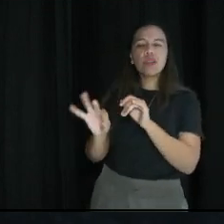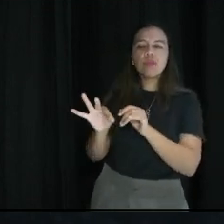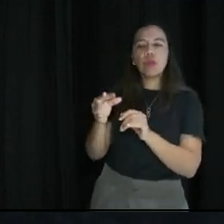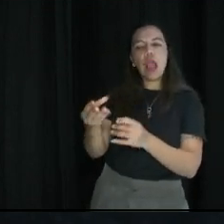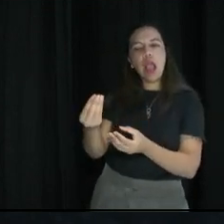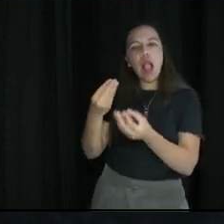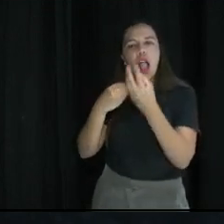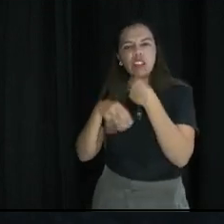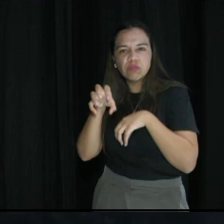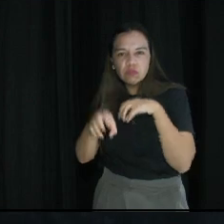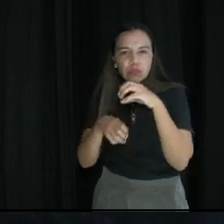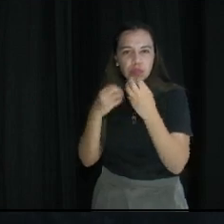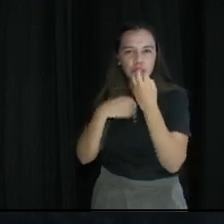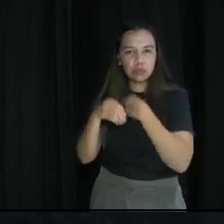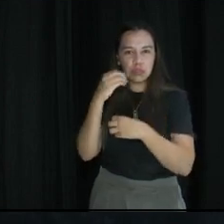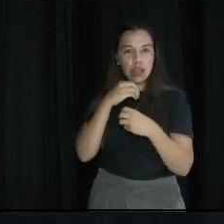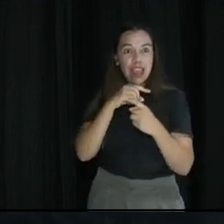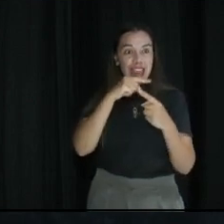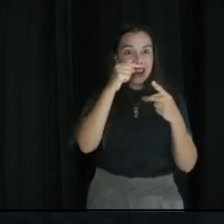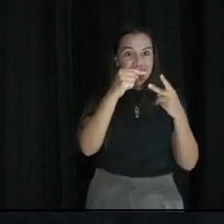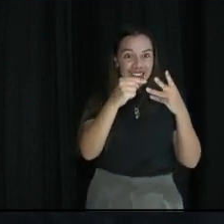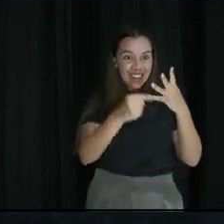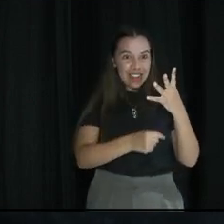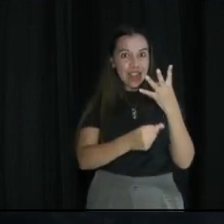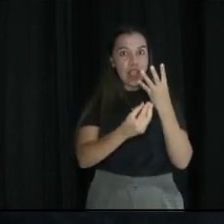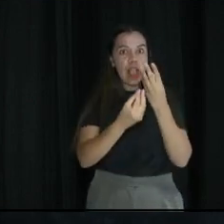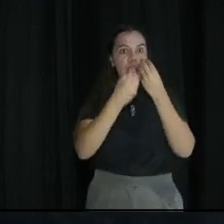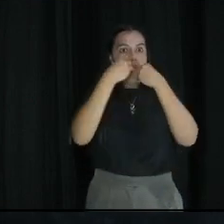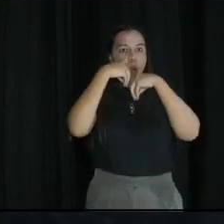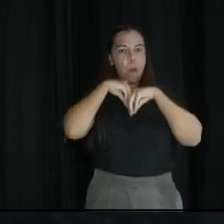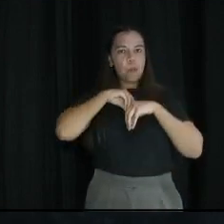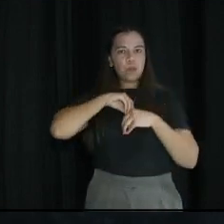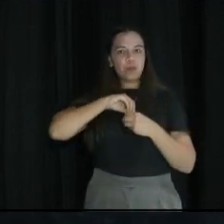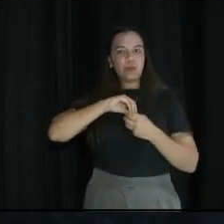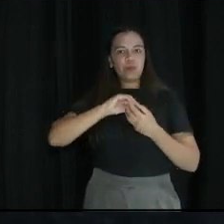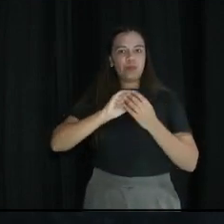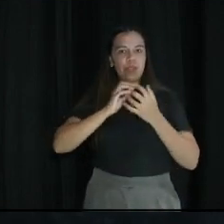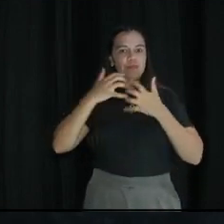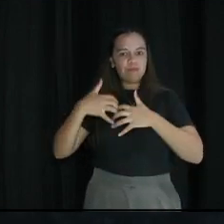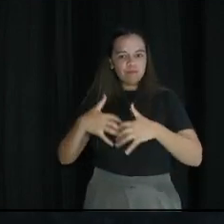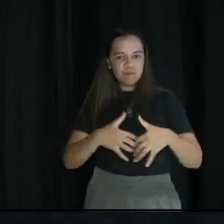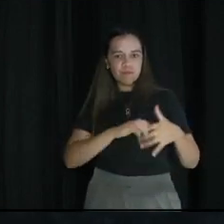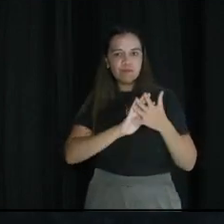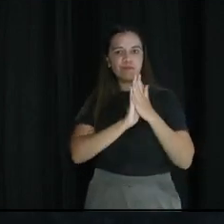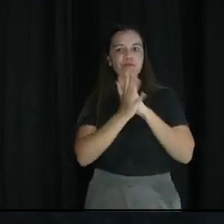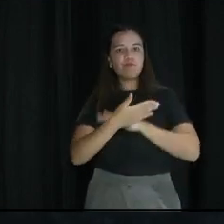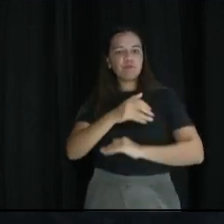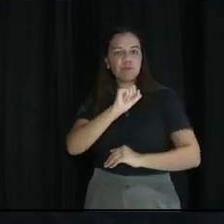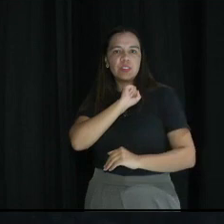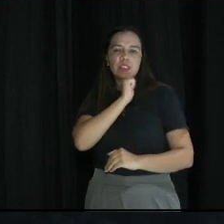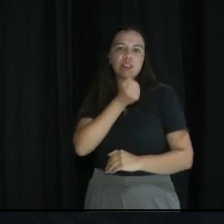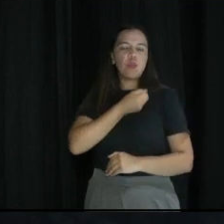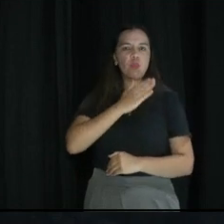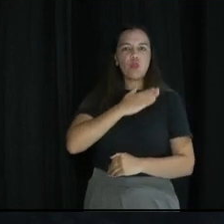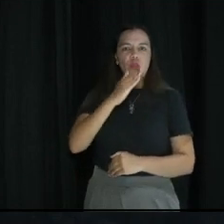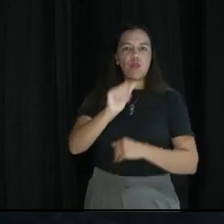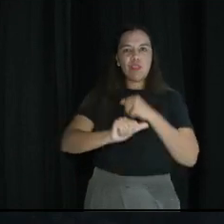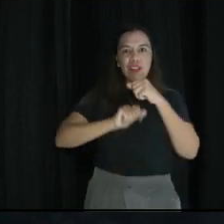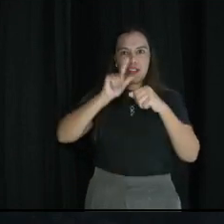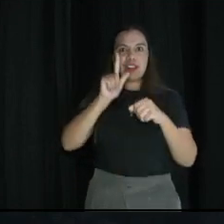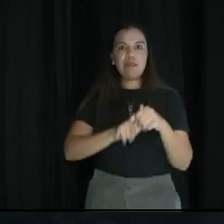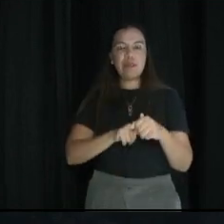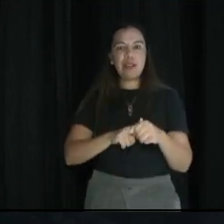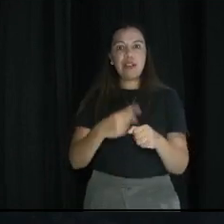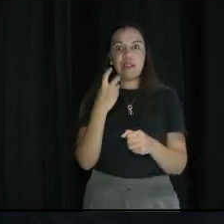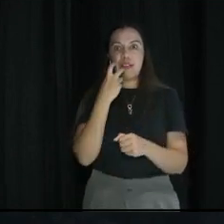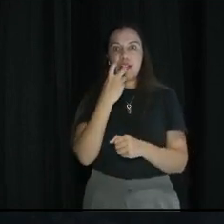Entonces, todos estos ingredientes de alguna manera nutren a este tipo de animales, y es algo que